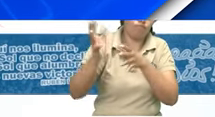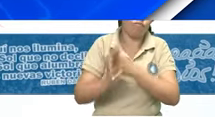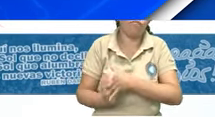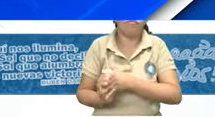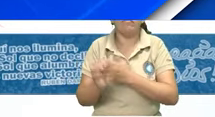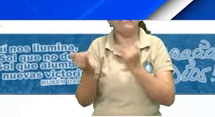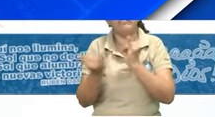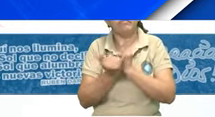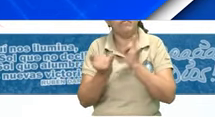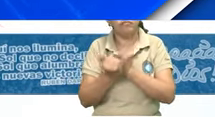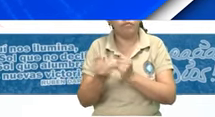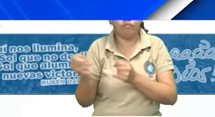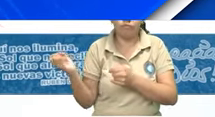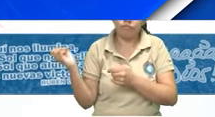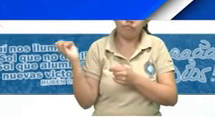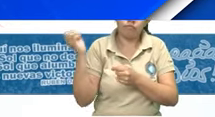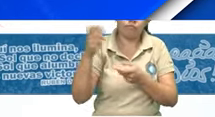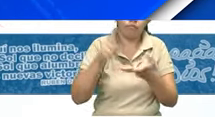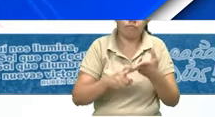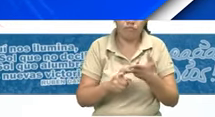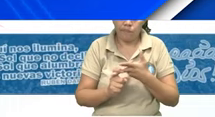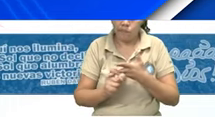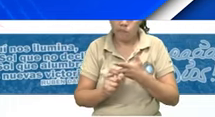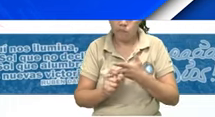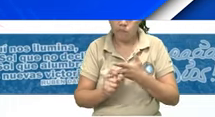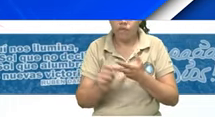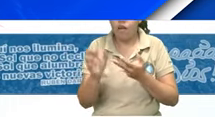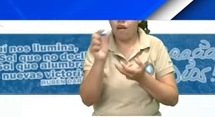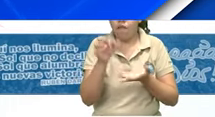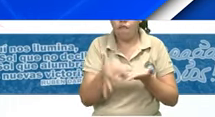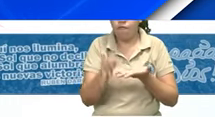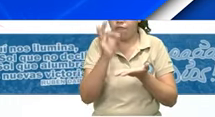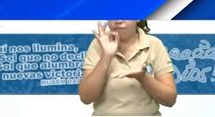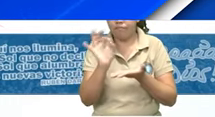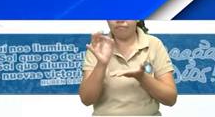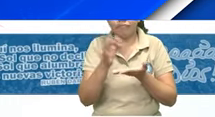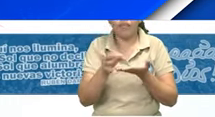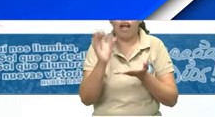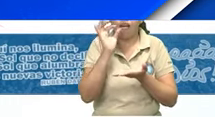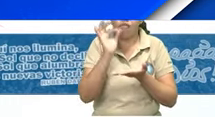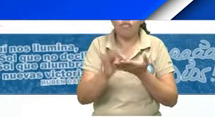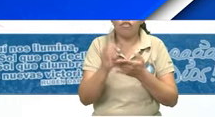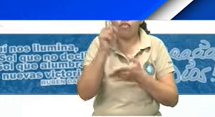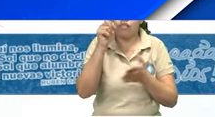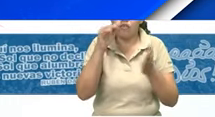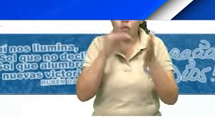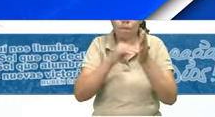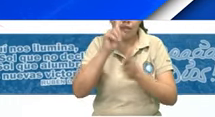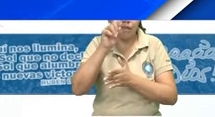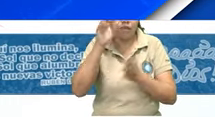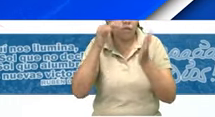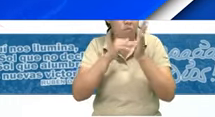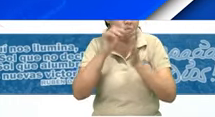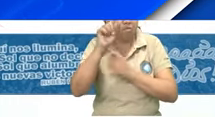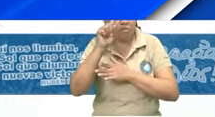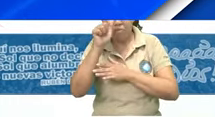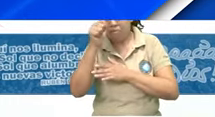En los rubros de agroexportación, el café arábiga en 2016